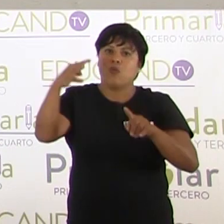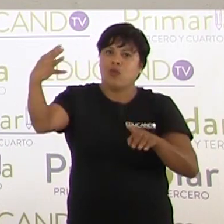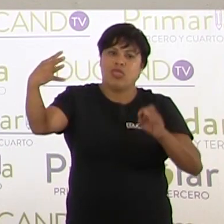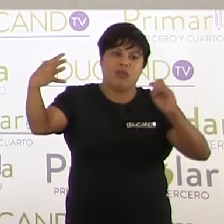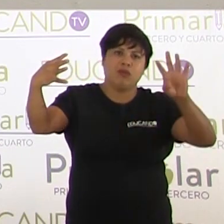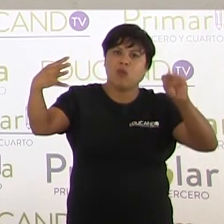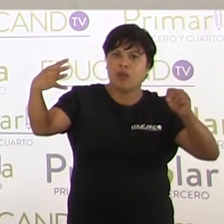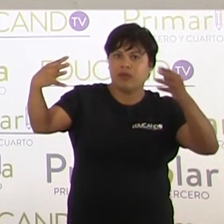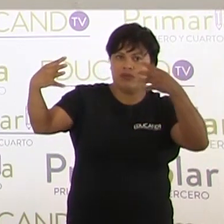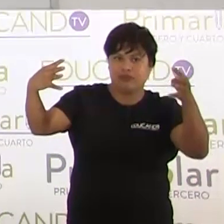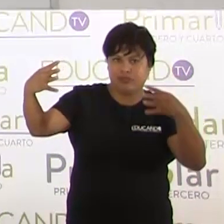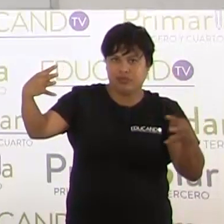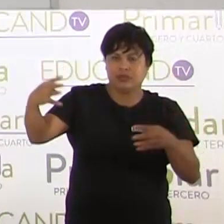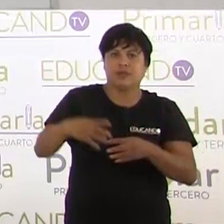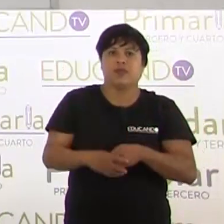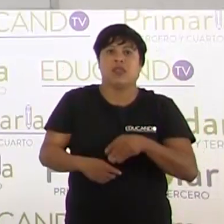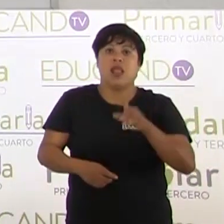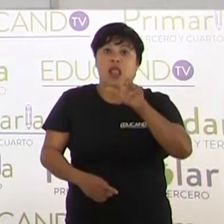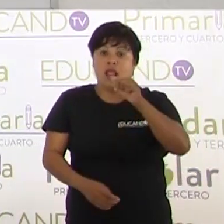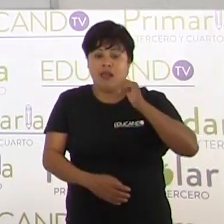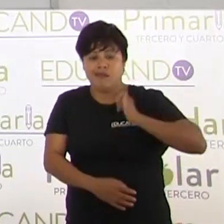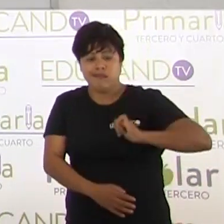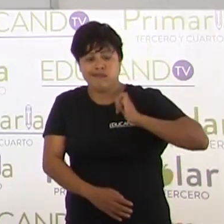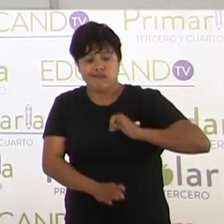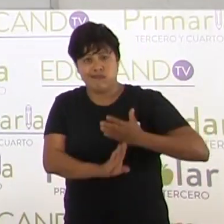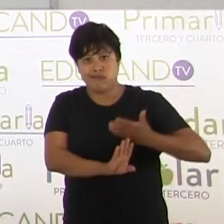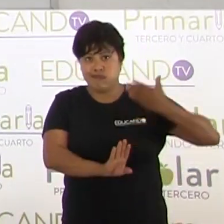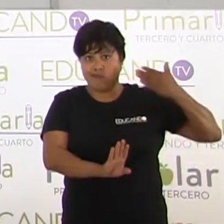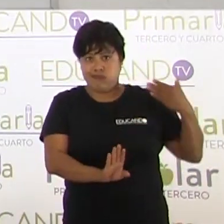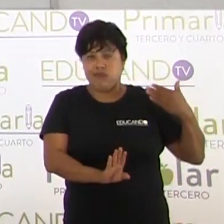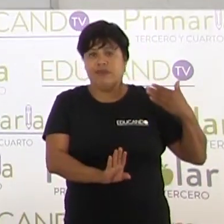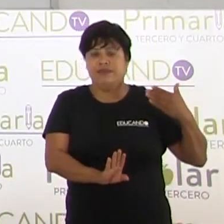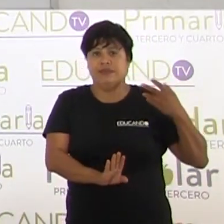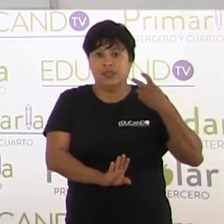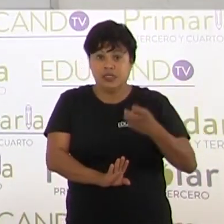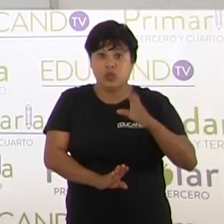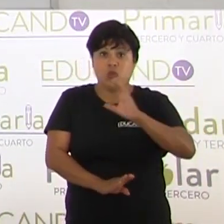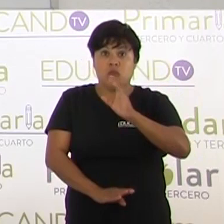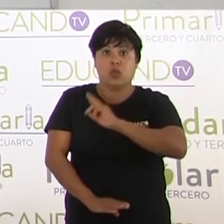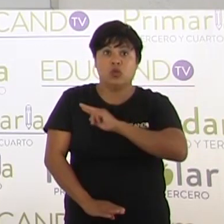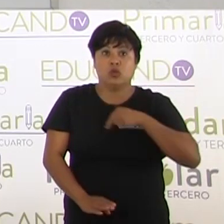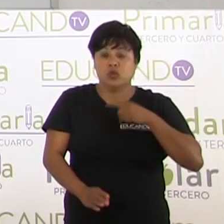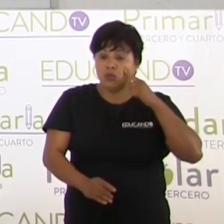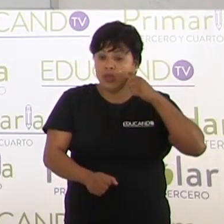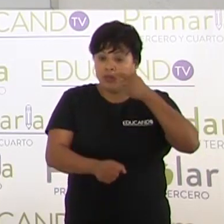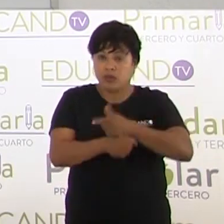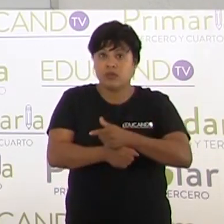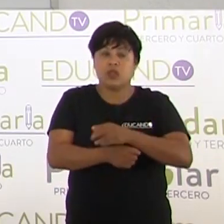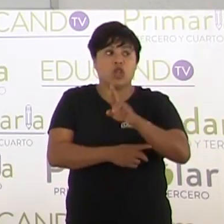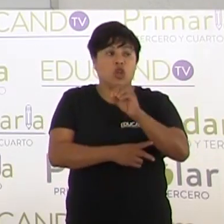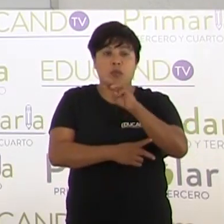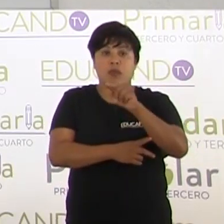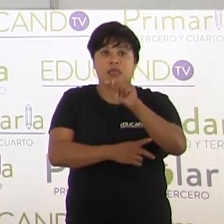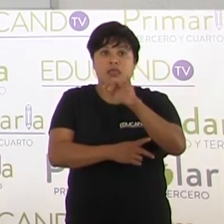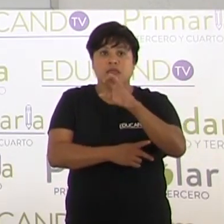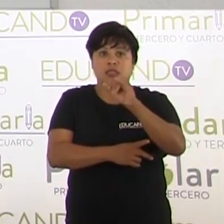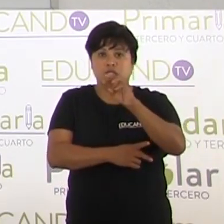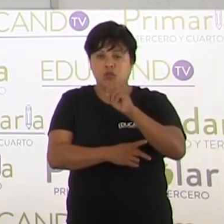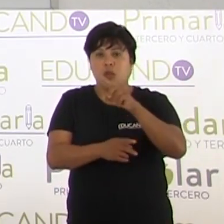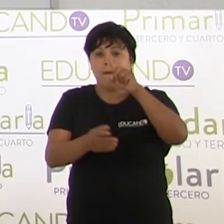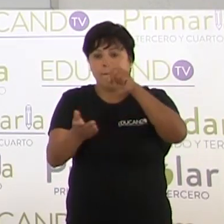favorita. La época, entonces, que se ubica, el romanticismo va a ser